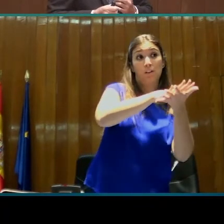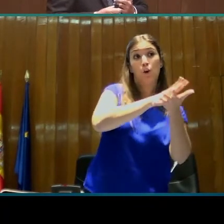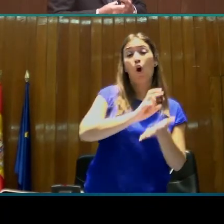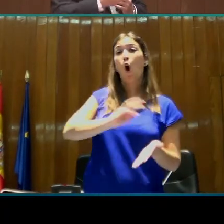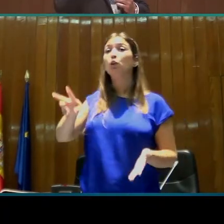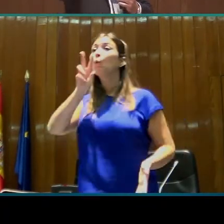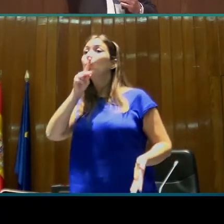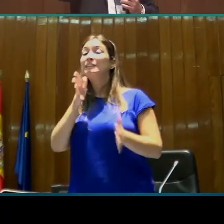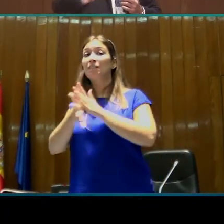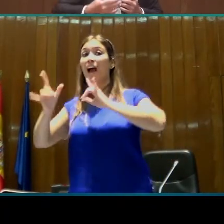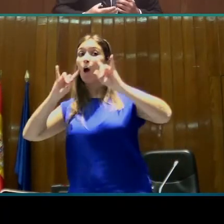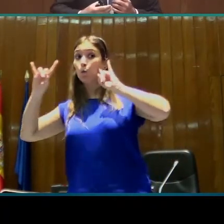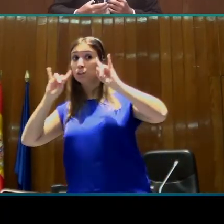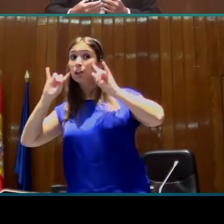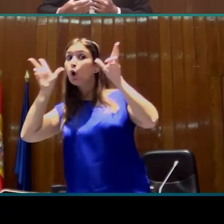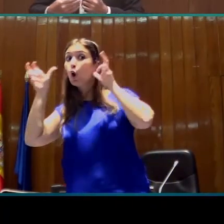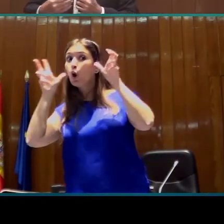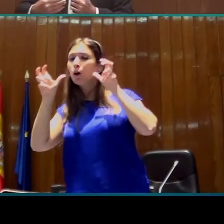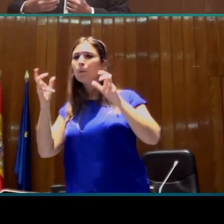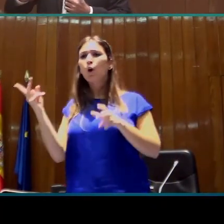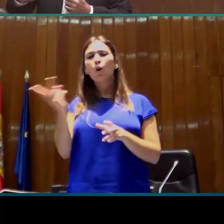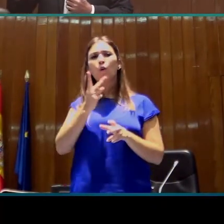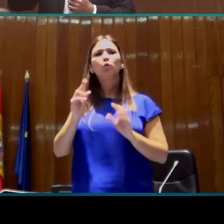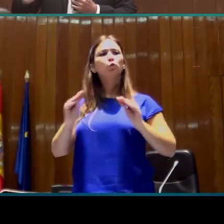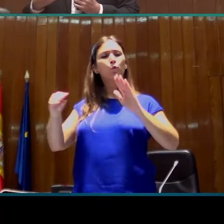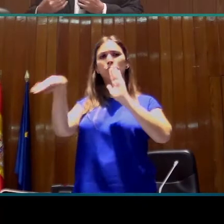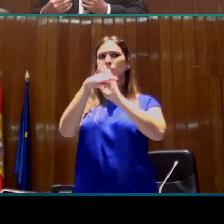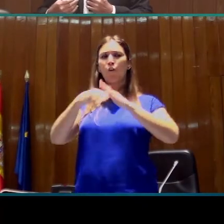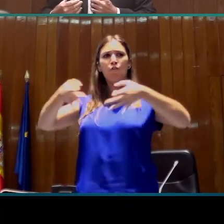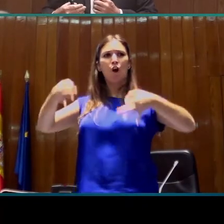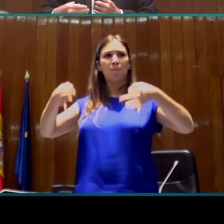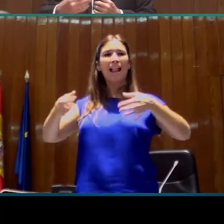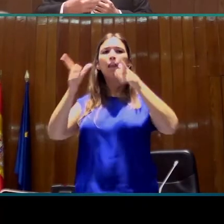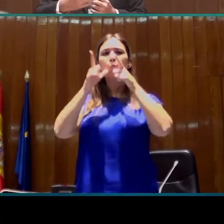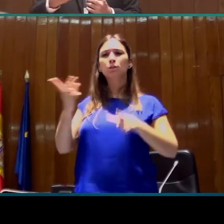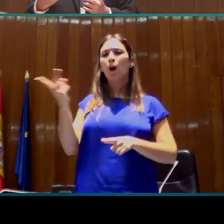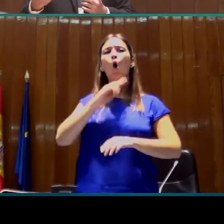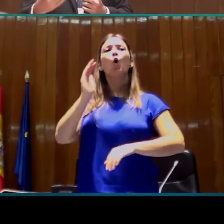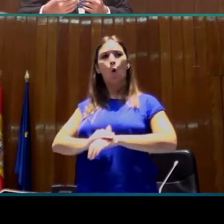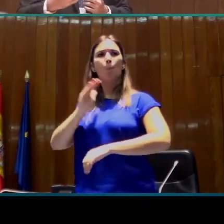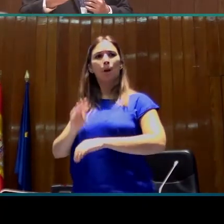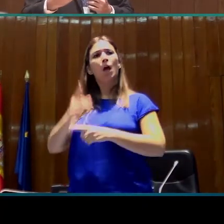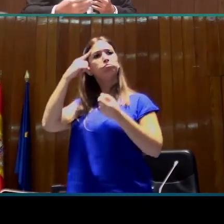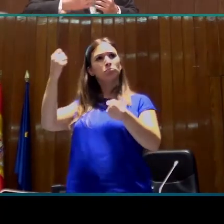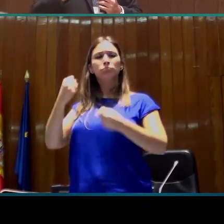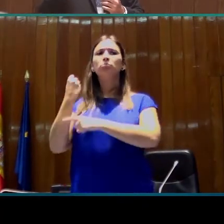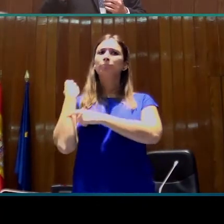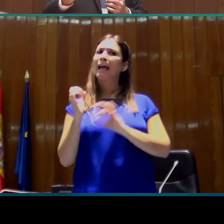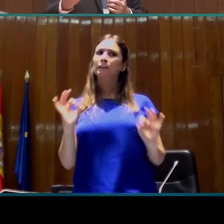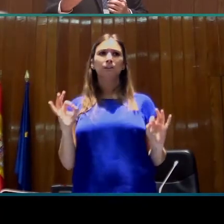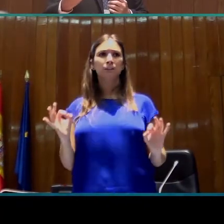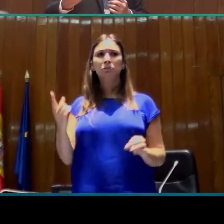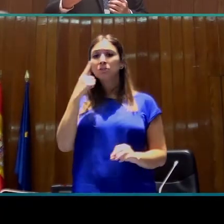medio acústico, tienen una serie de propiedades formales descritas desde el punto de vista lingüístico por muchos lingüistas, en donde